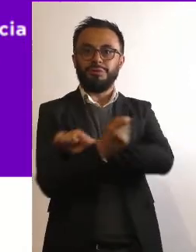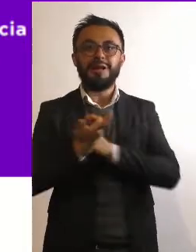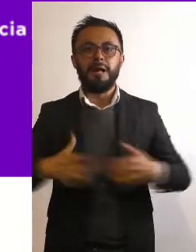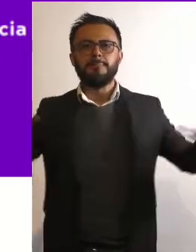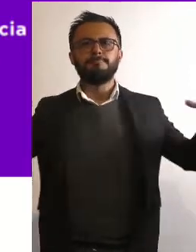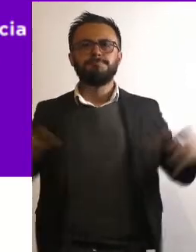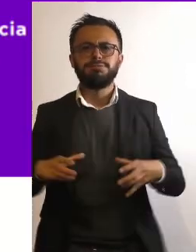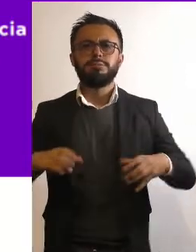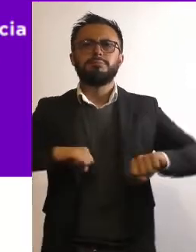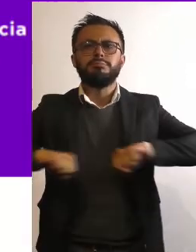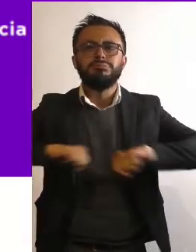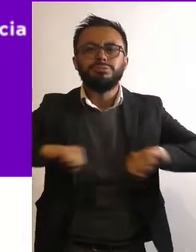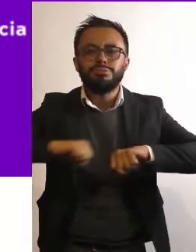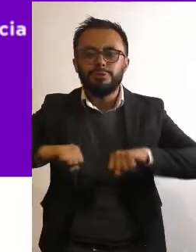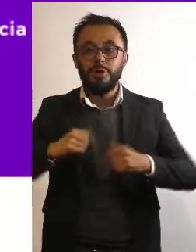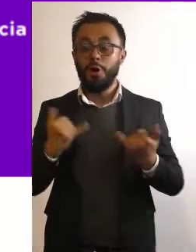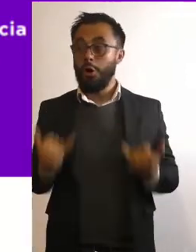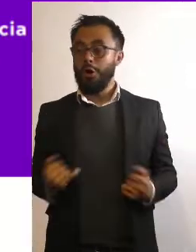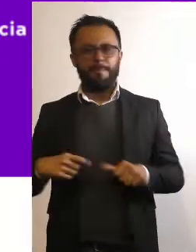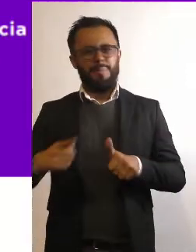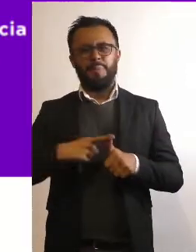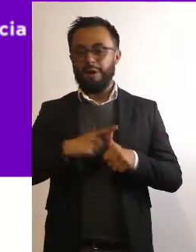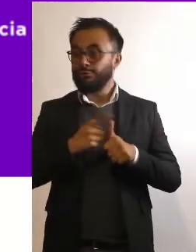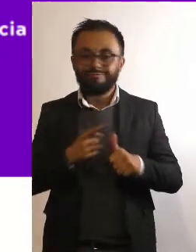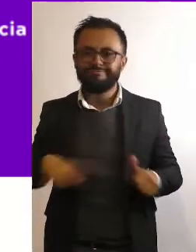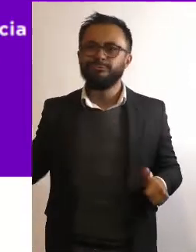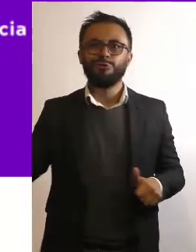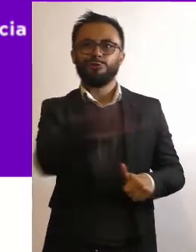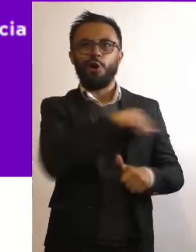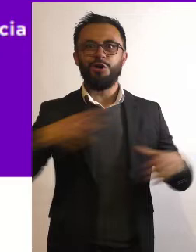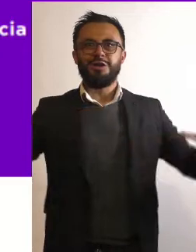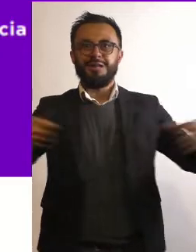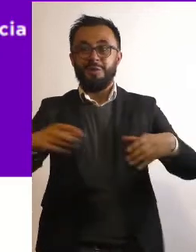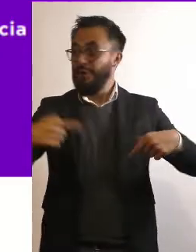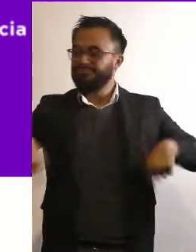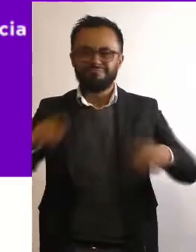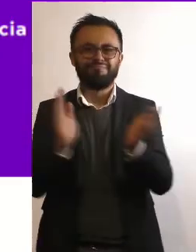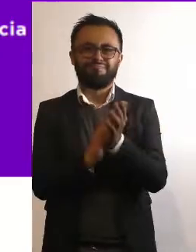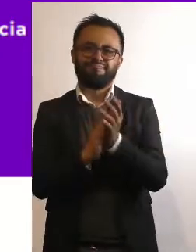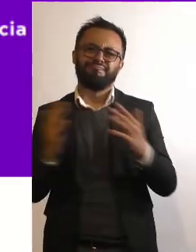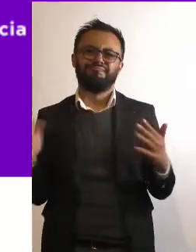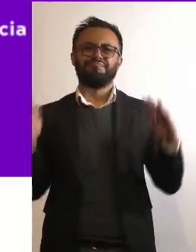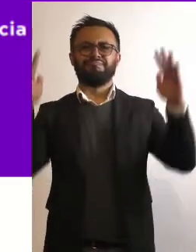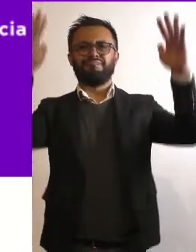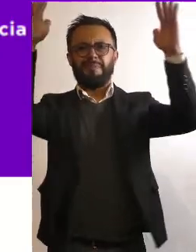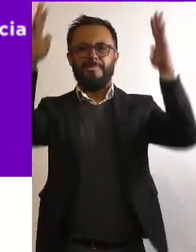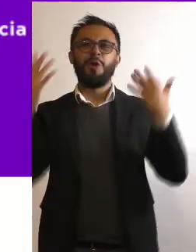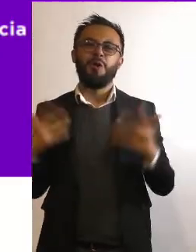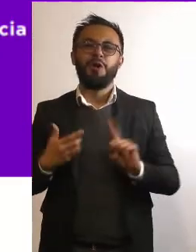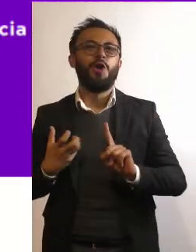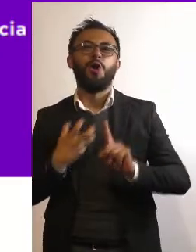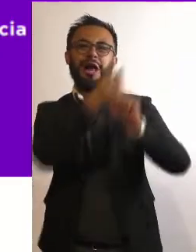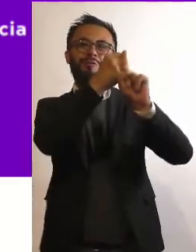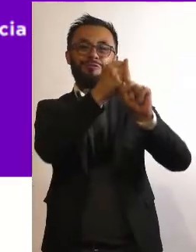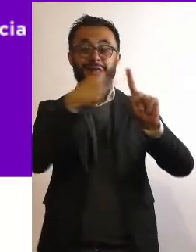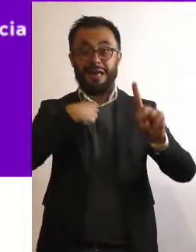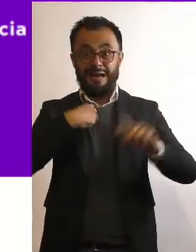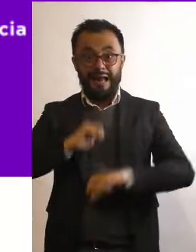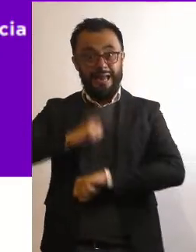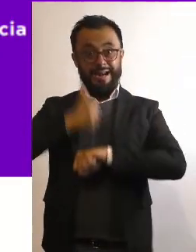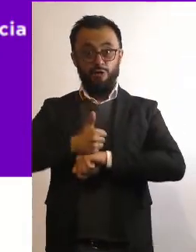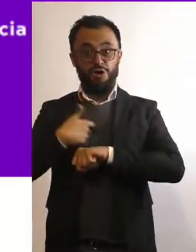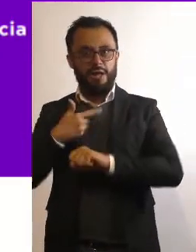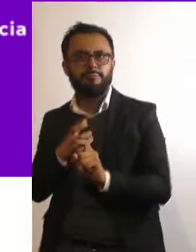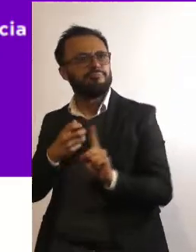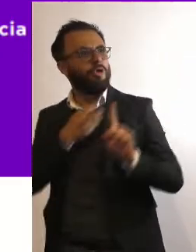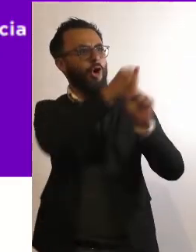lugar quiero felicitarlos a todos porque lo logramos. Este no es un éxito solo de la rectoría, sino de toda la comunidad